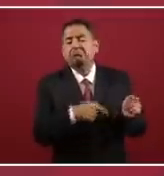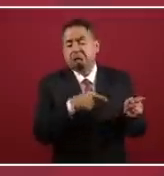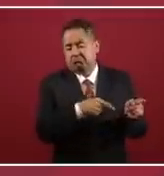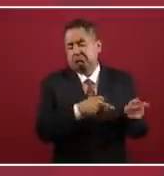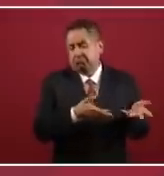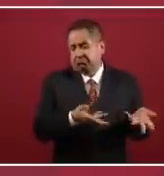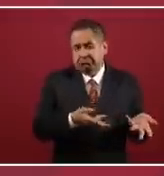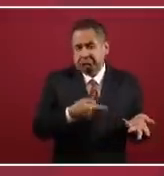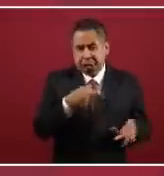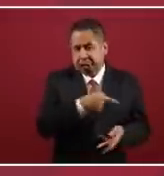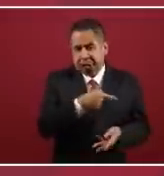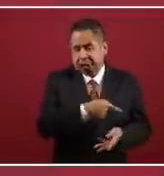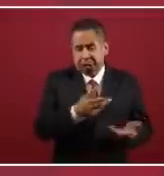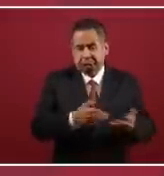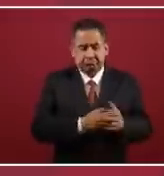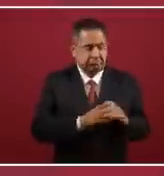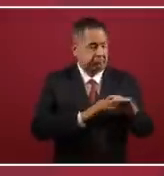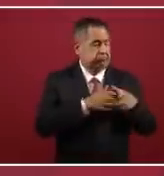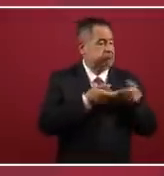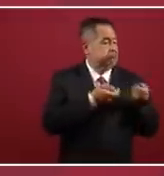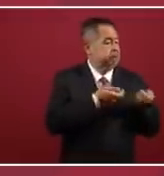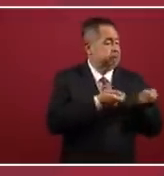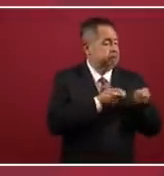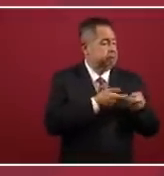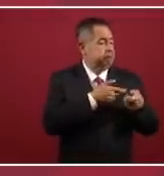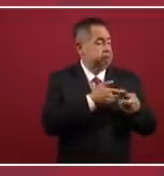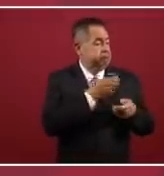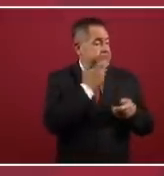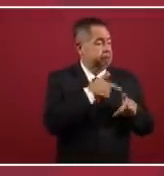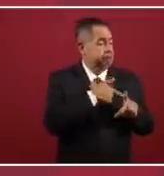de los conservadores.